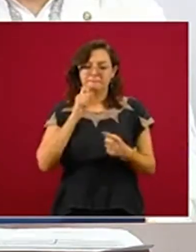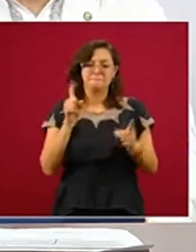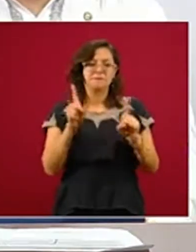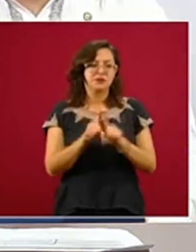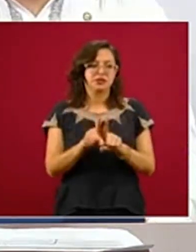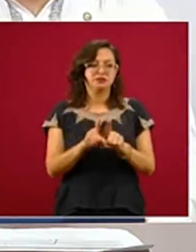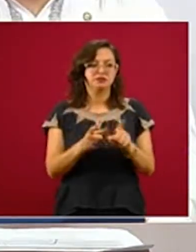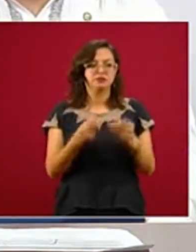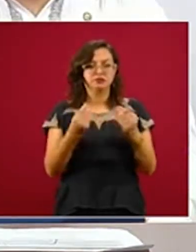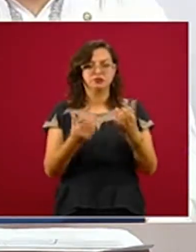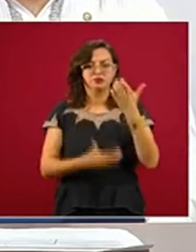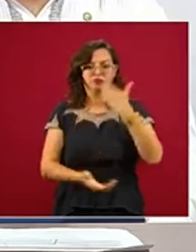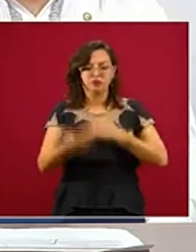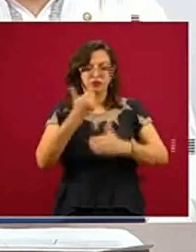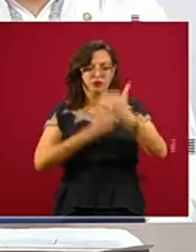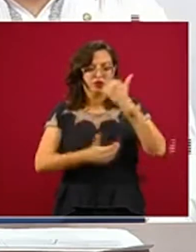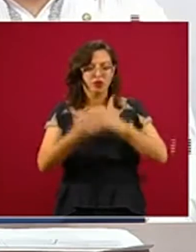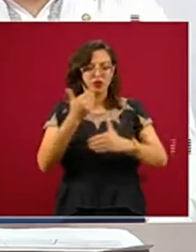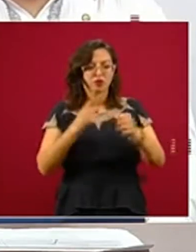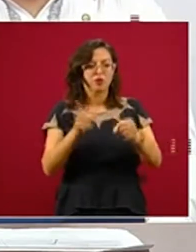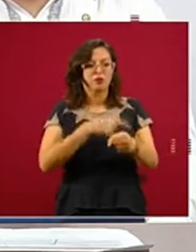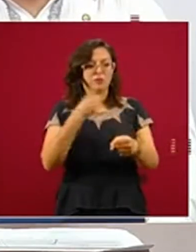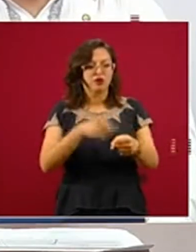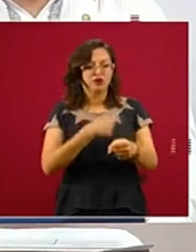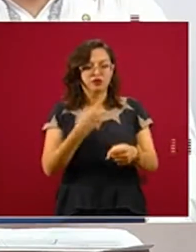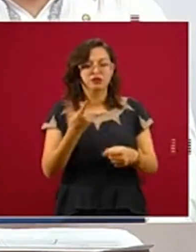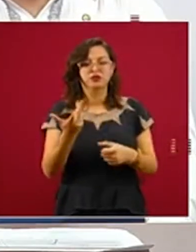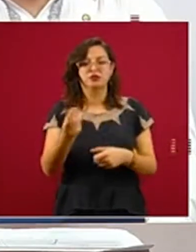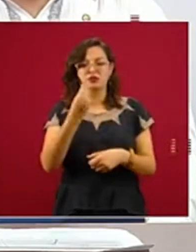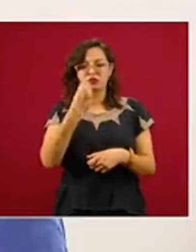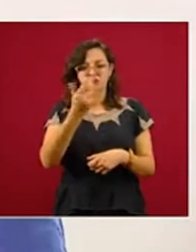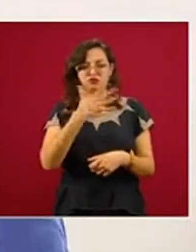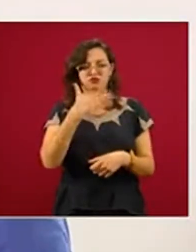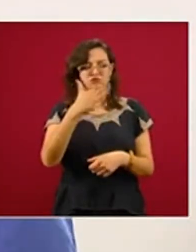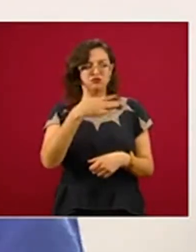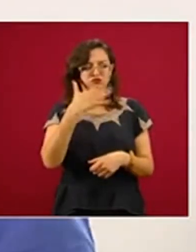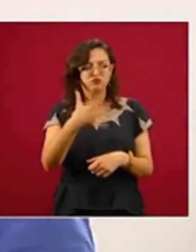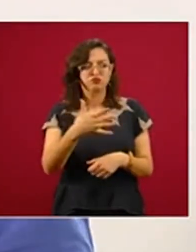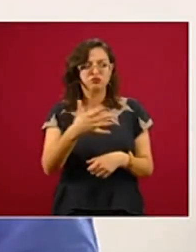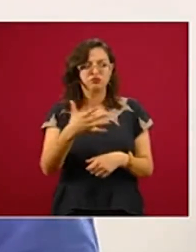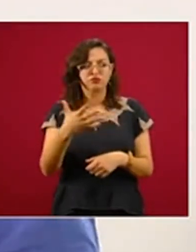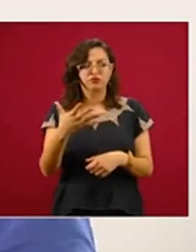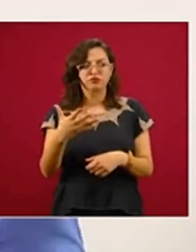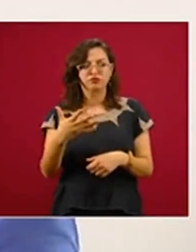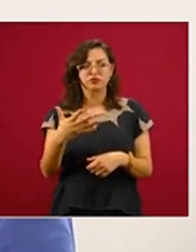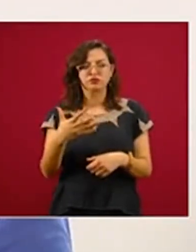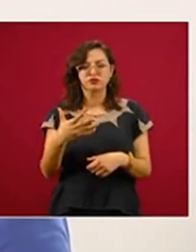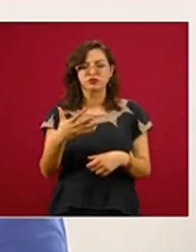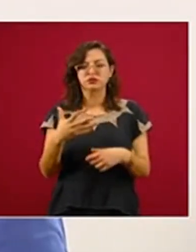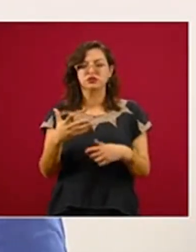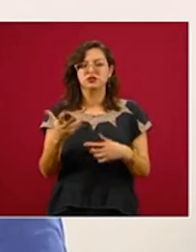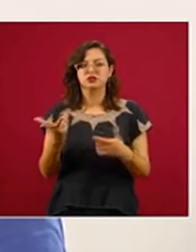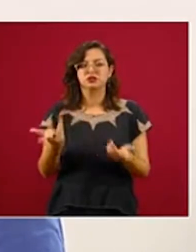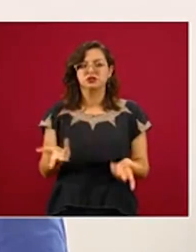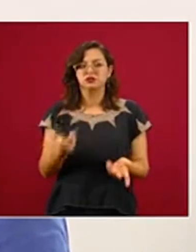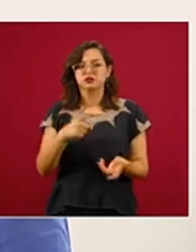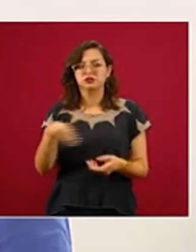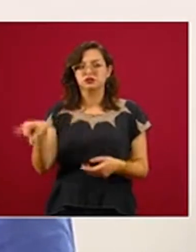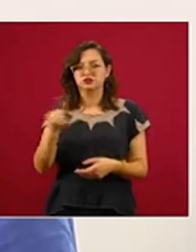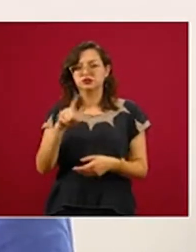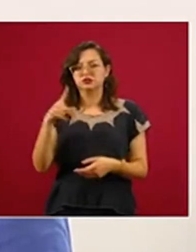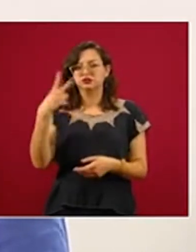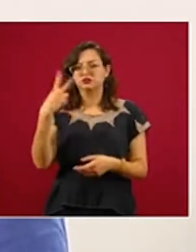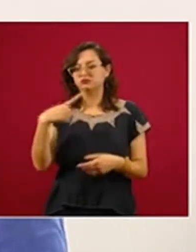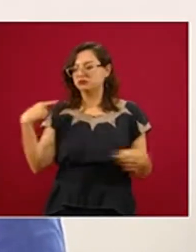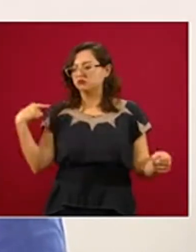excesivo de refrescos embotellados, de comida chatarra, que han dominado la dieta de las y los mexicanos a lo largo de